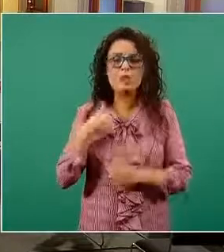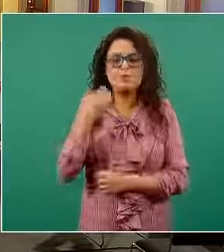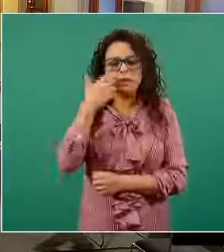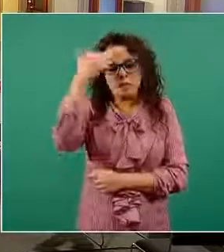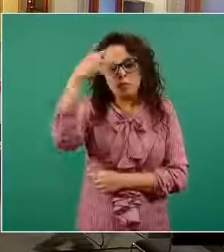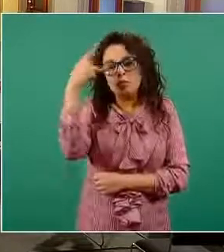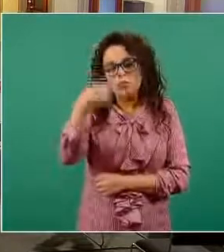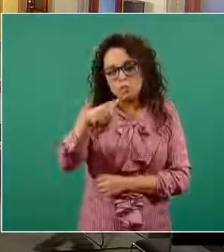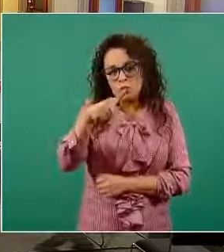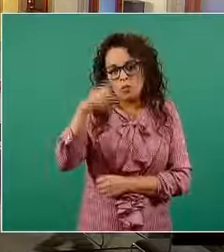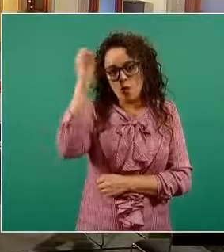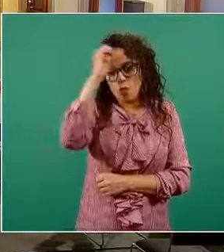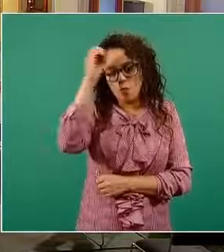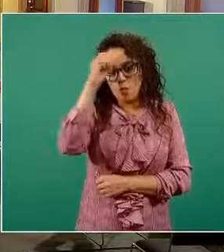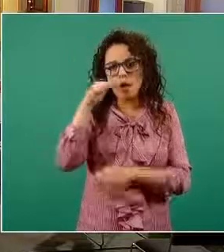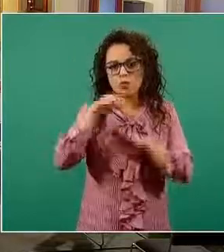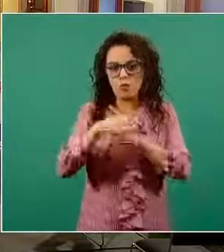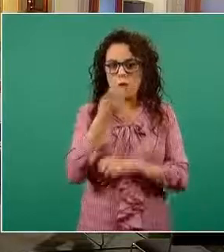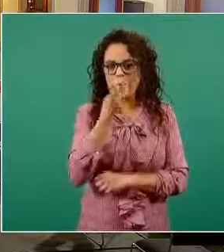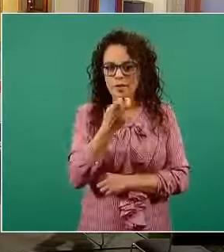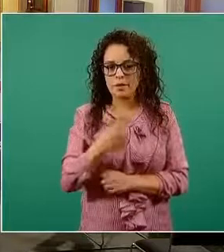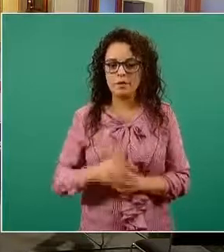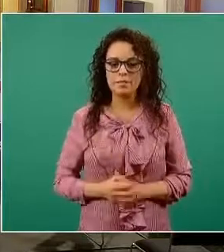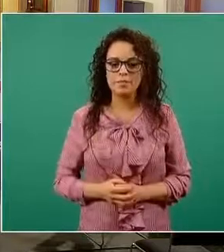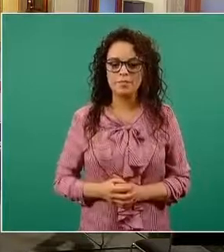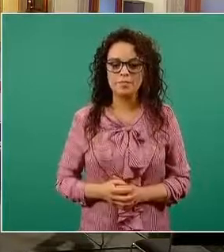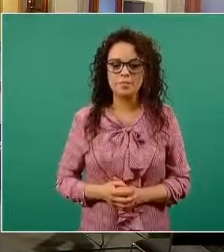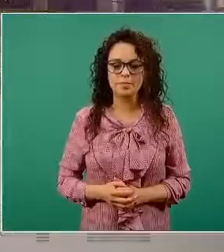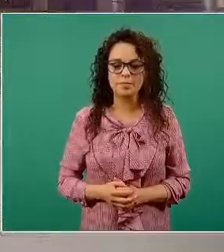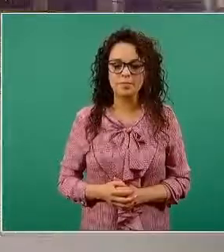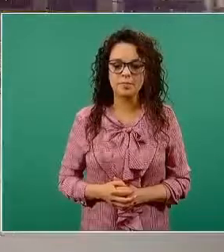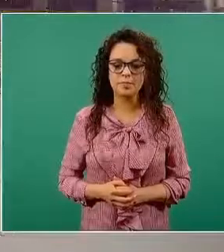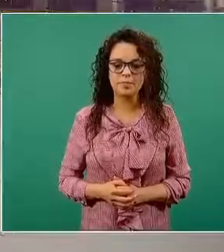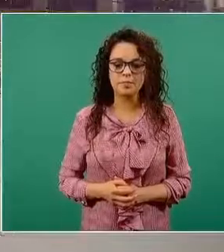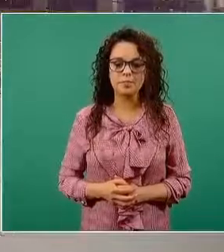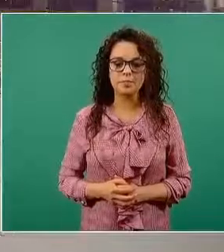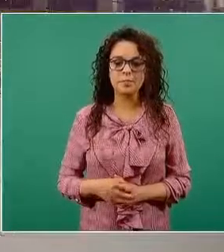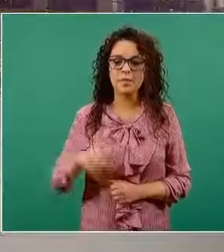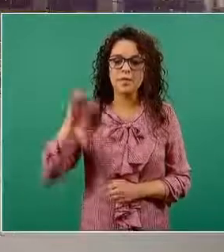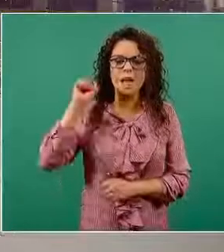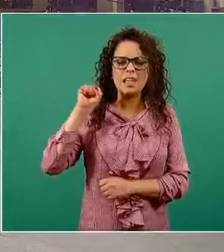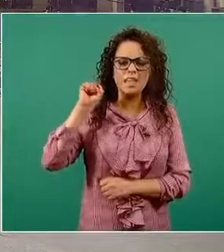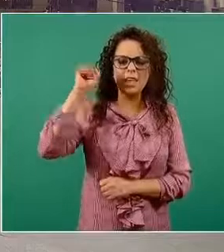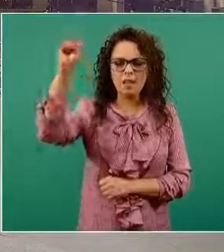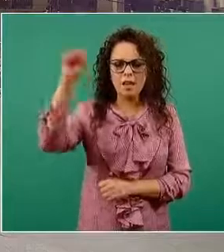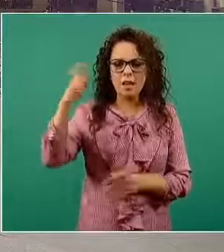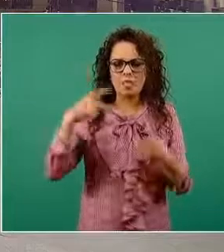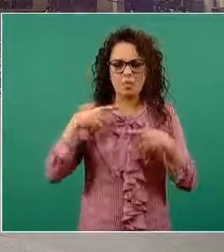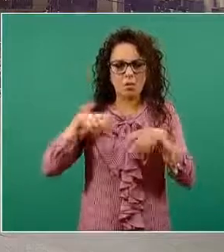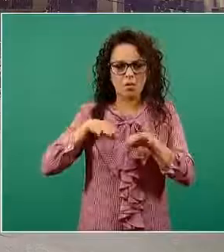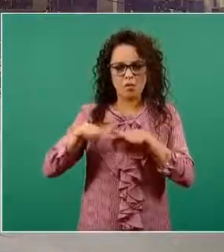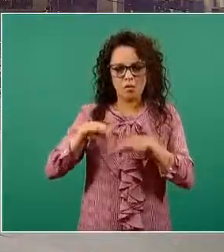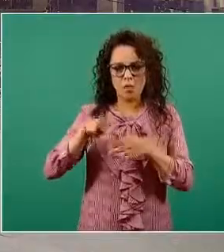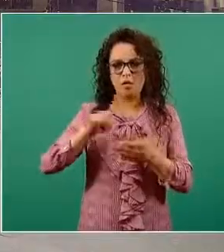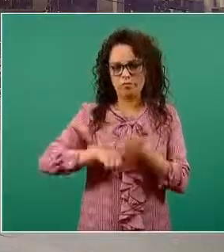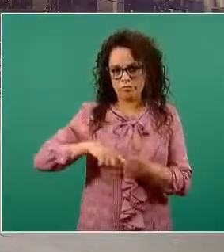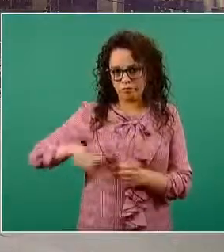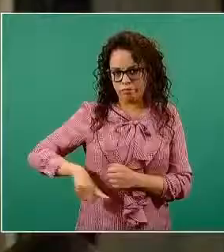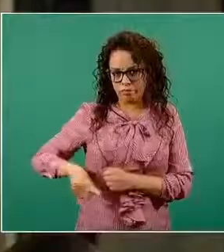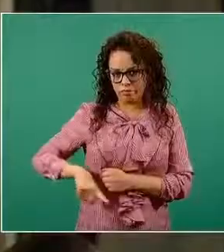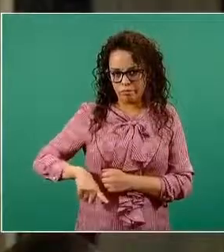comentario al respecto. Por ahí el Sindicato de Trabajadores al Servicio de los Poderes del Estado Mexicano de la